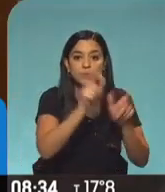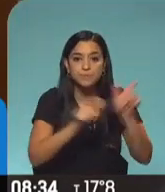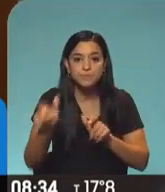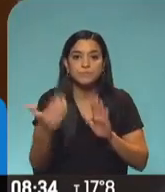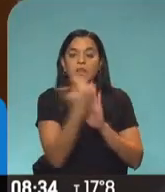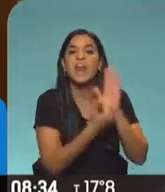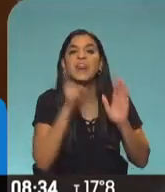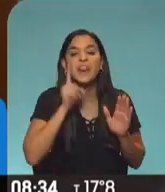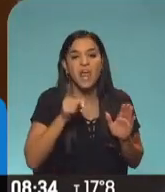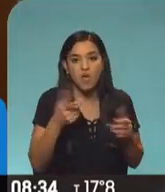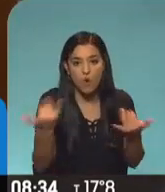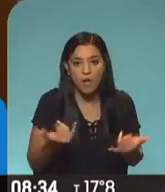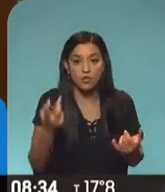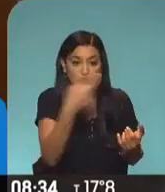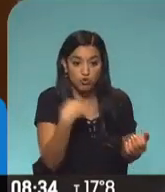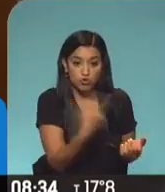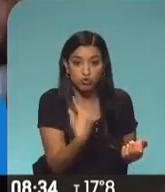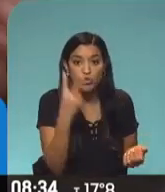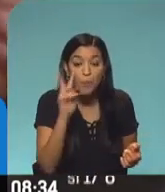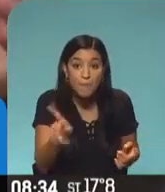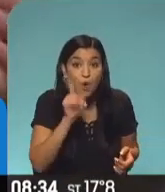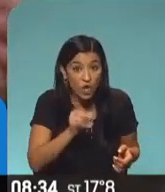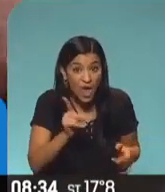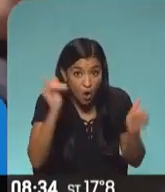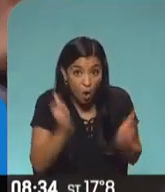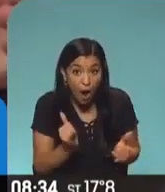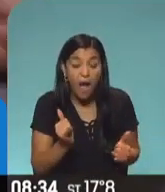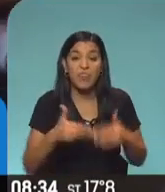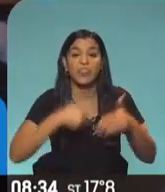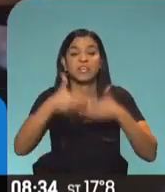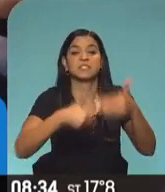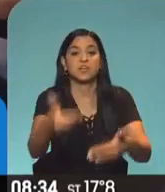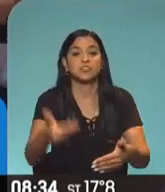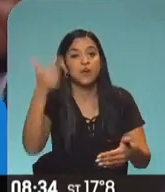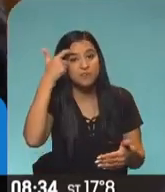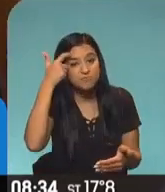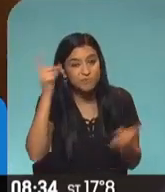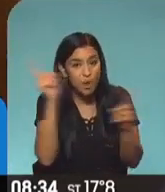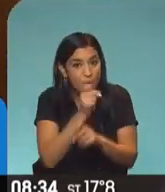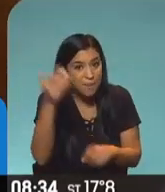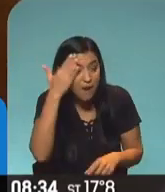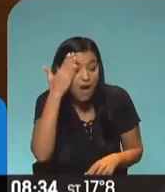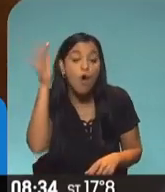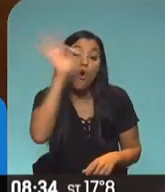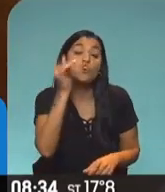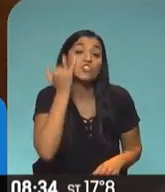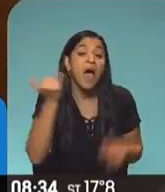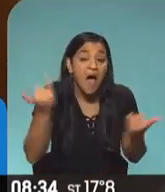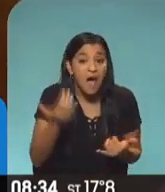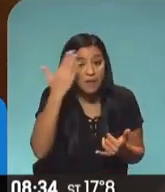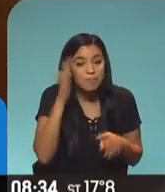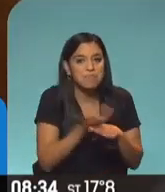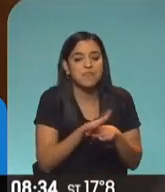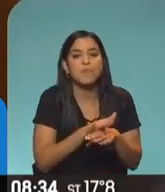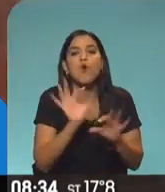de riesgo. O sea, si nosotros vemos que están en riesgo de desarrollar trastornos cognitivos o ya tienen trastornos cognitivos ¿Y